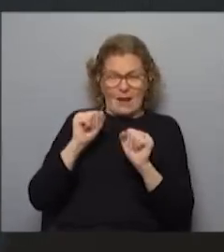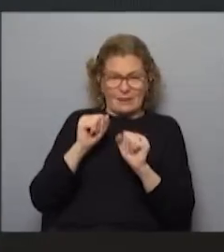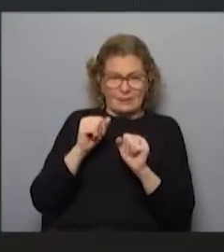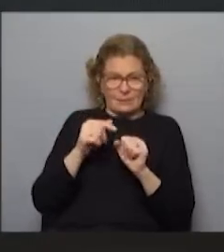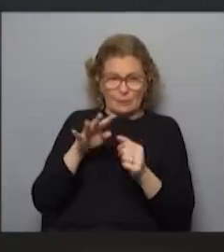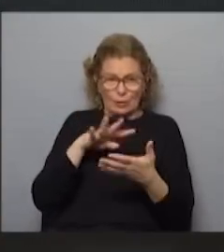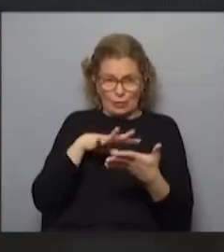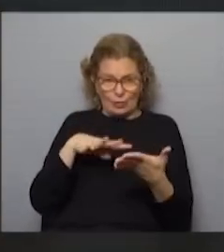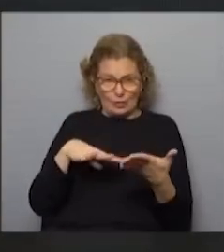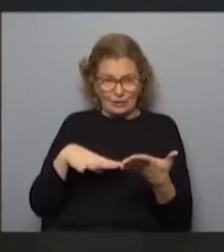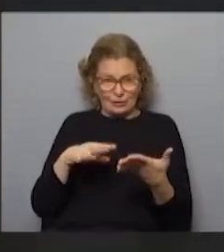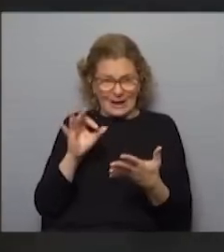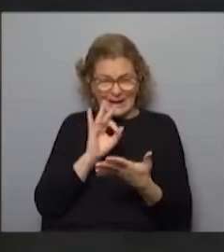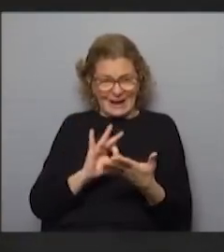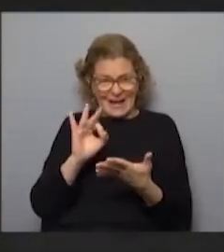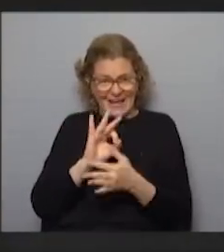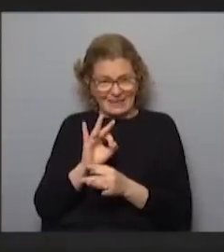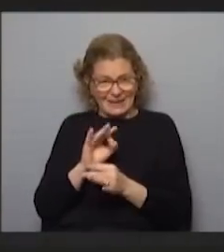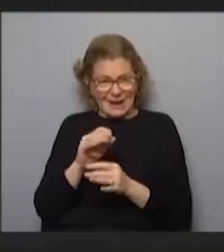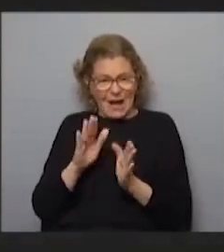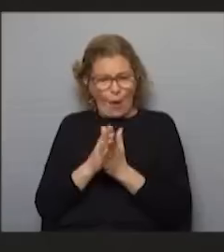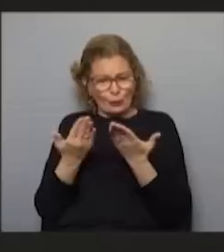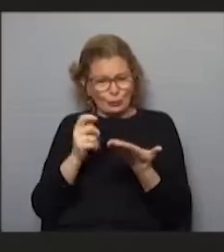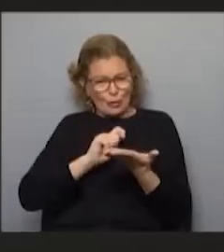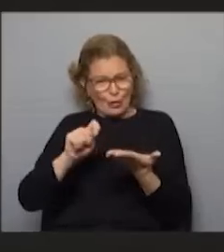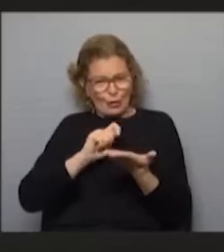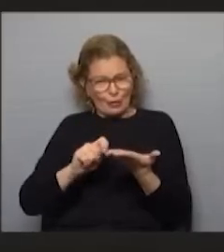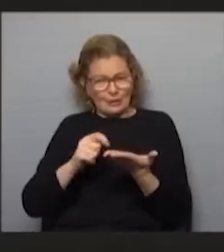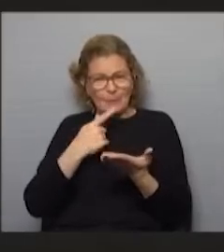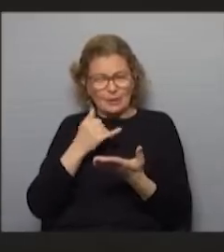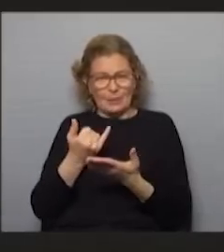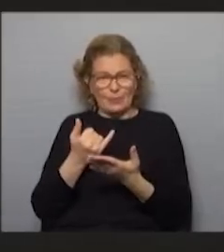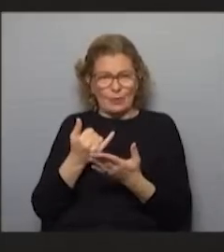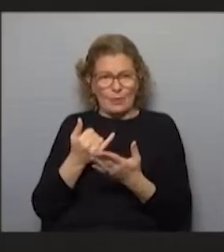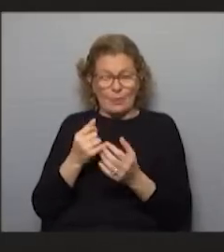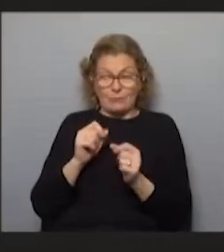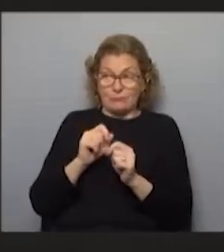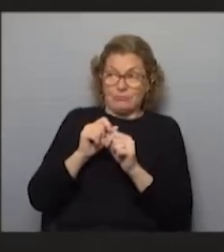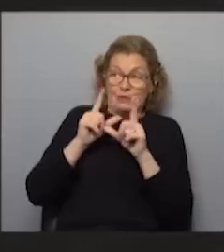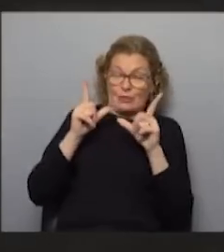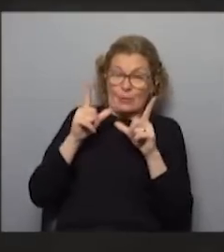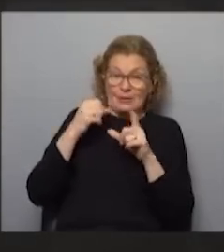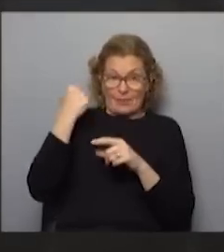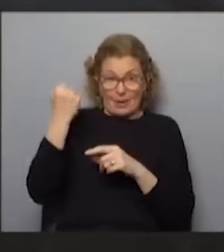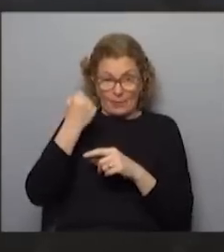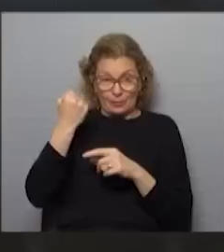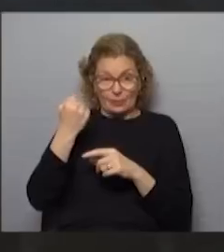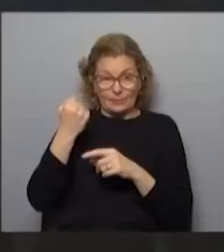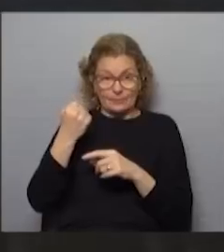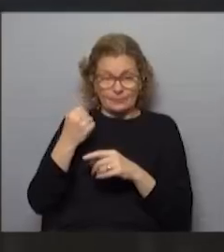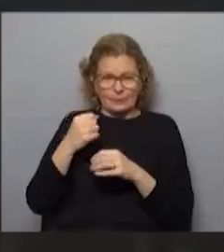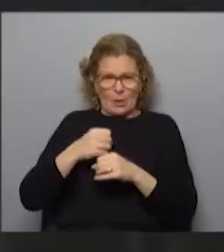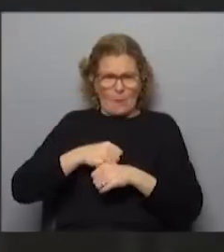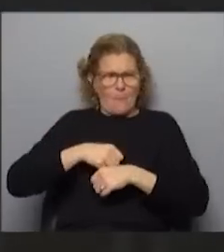no leyeron a philippedes no leyeron una Manuel hevia no leyeron a Howard porque parecía una gran sorpresa claro y el